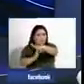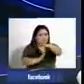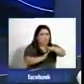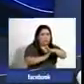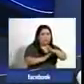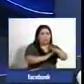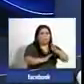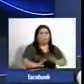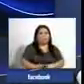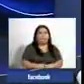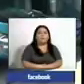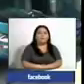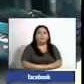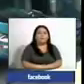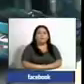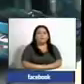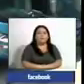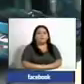países de la región.